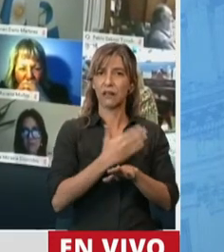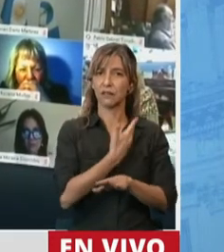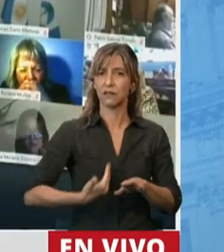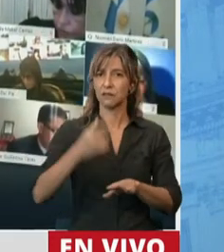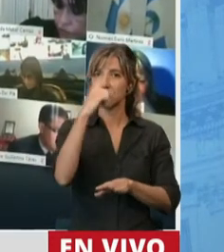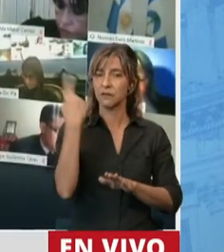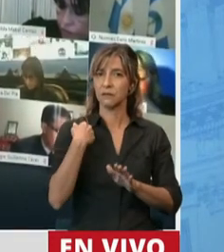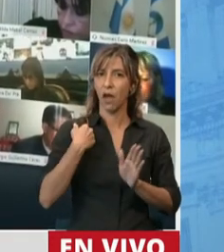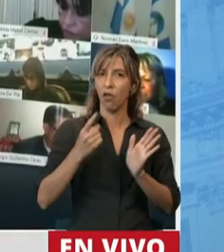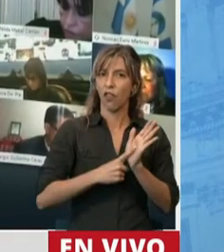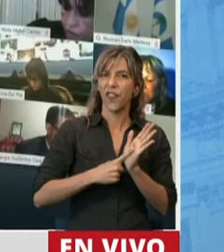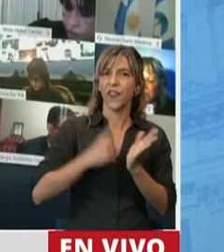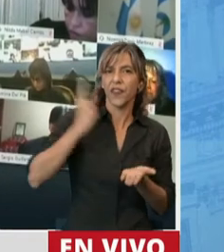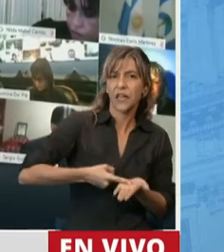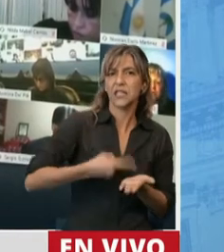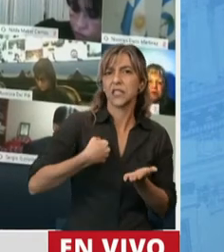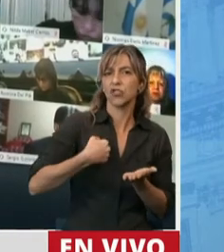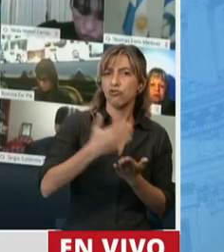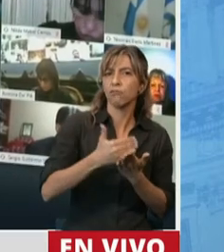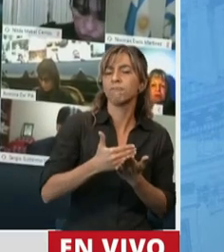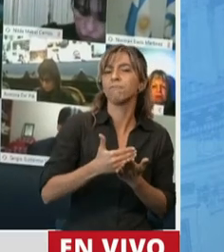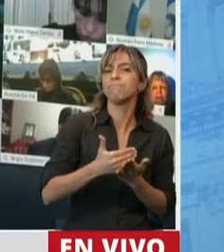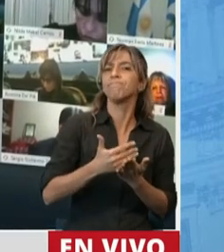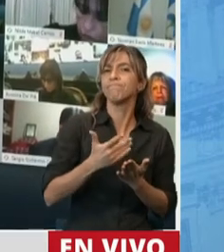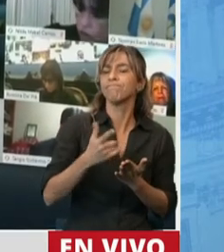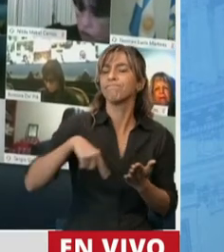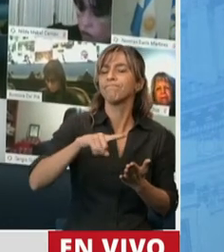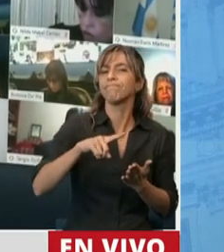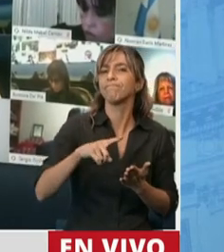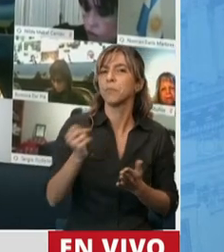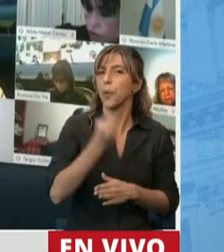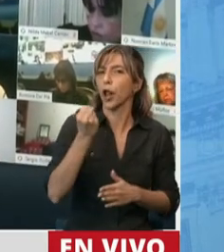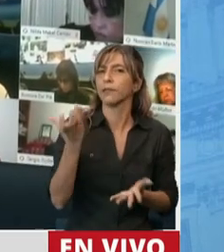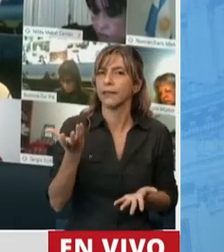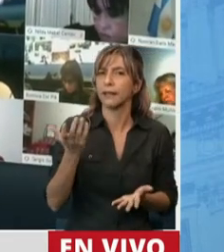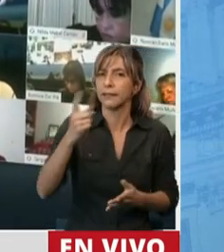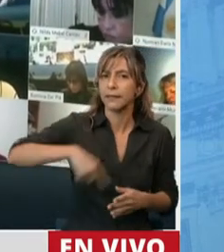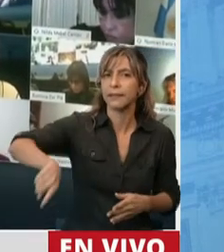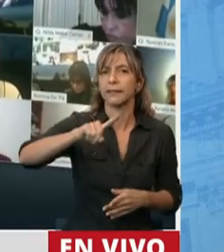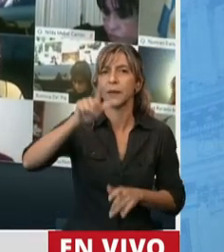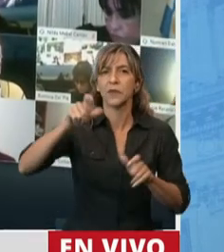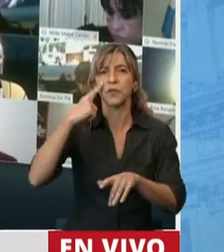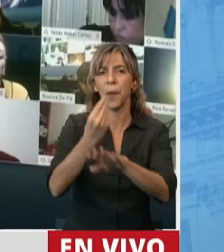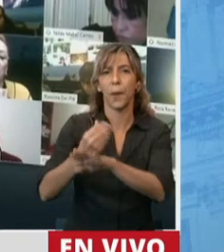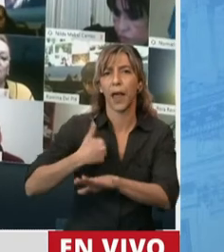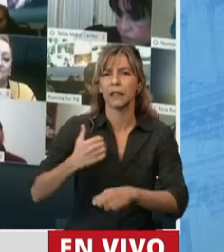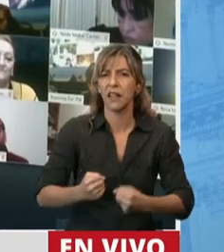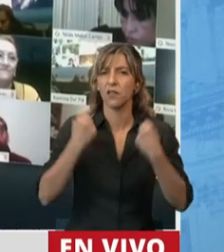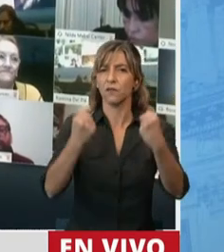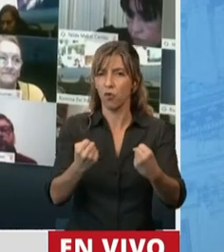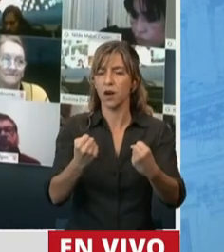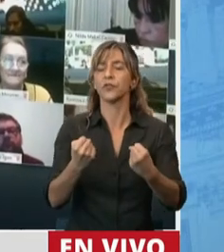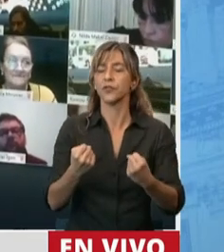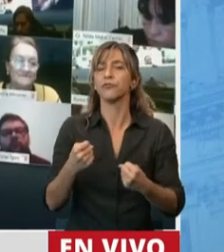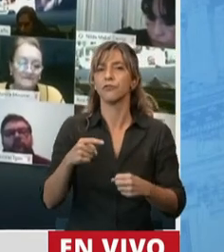gobierno, que todo el esfuerzo que estamos haciendo los argentinos no es en vano, señor presidente.